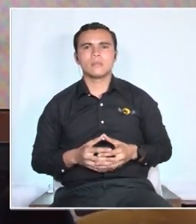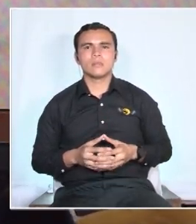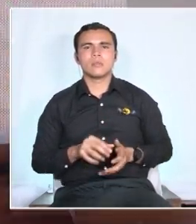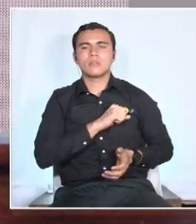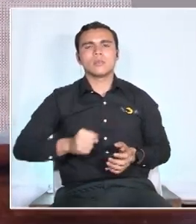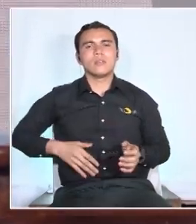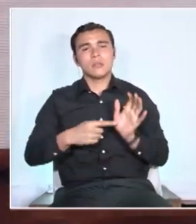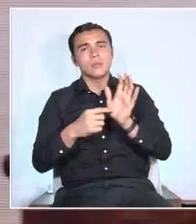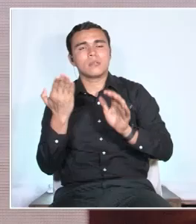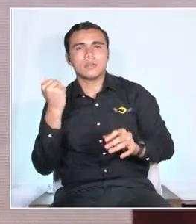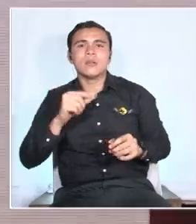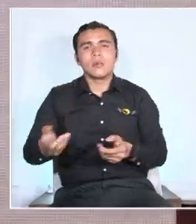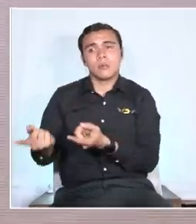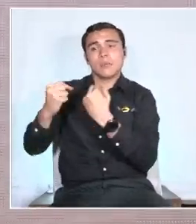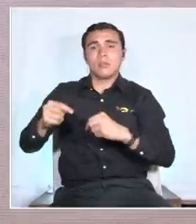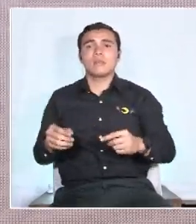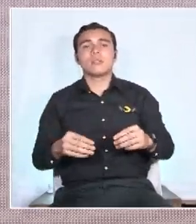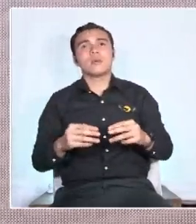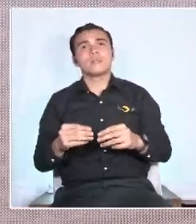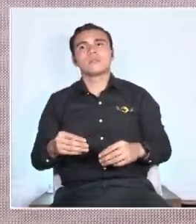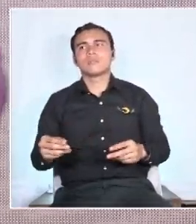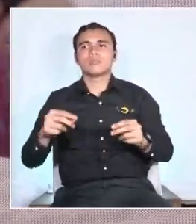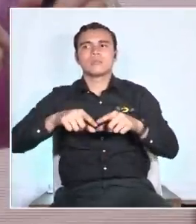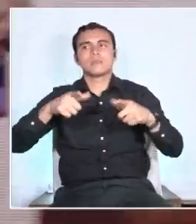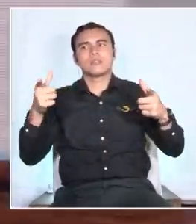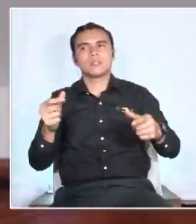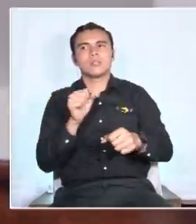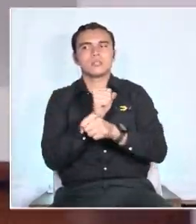Señor me mostraba que vendrán grandes empresarios a esta casa.